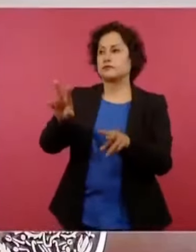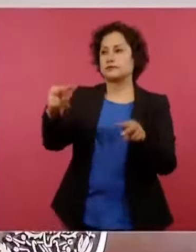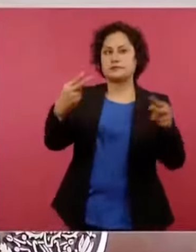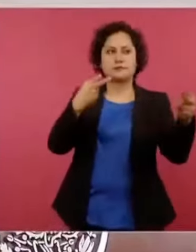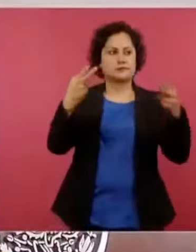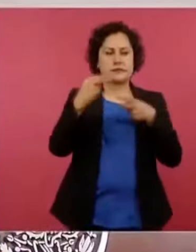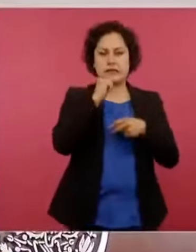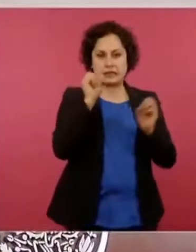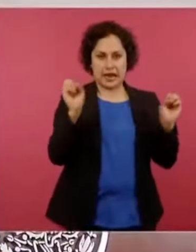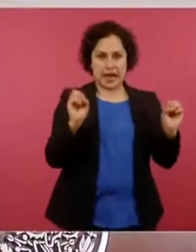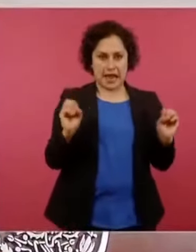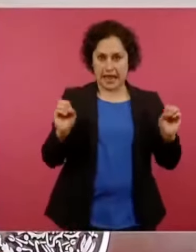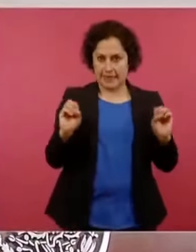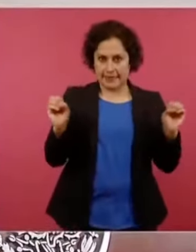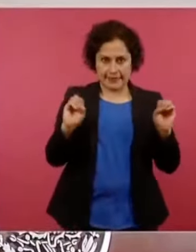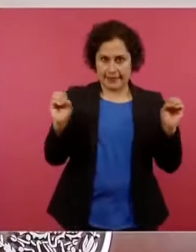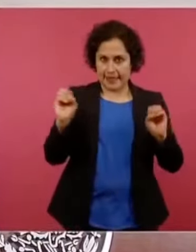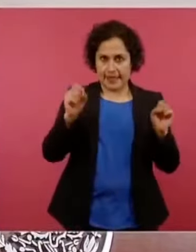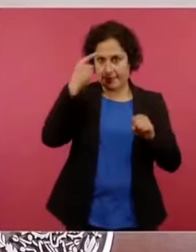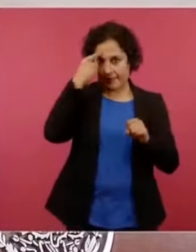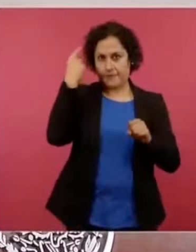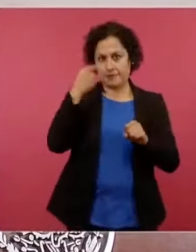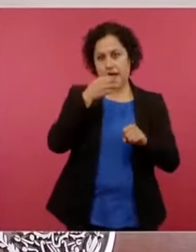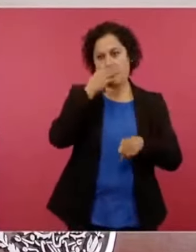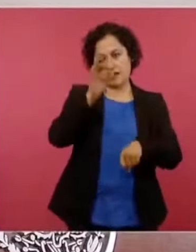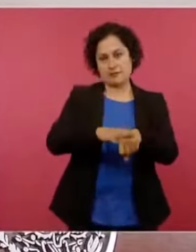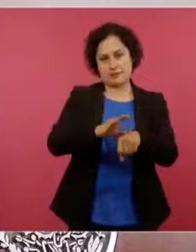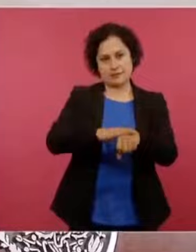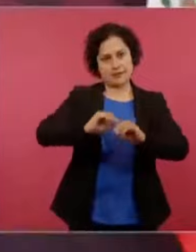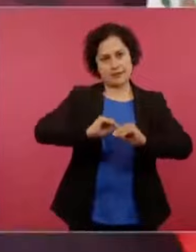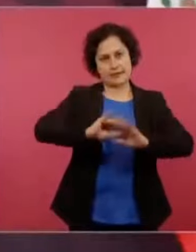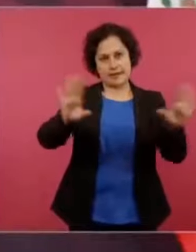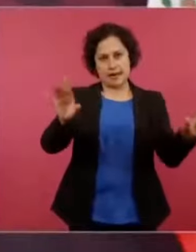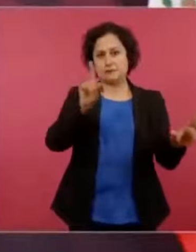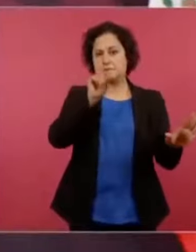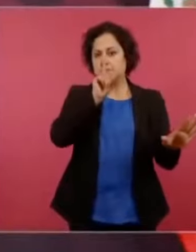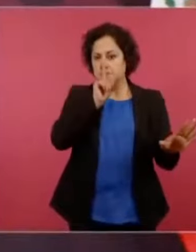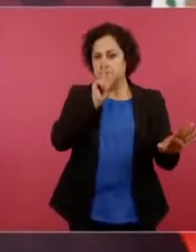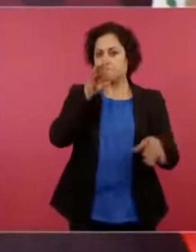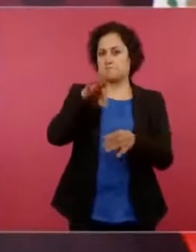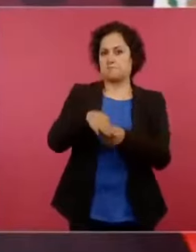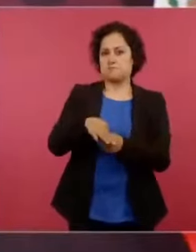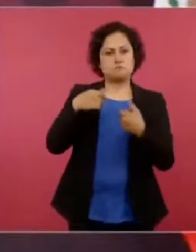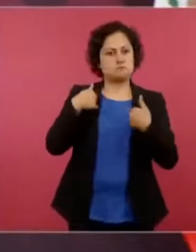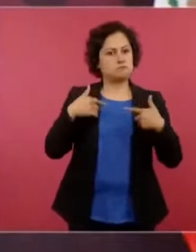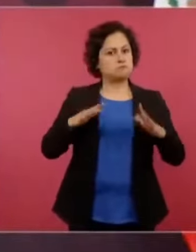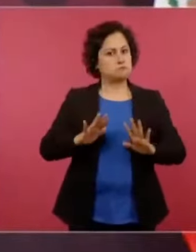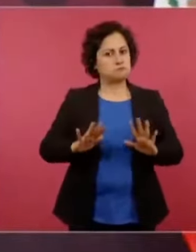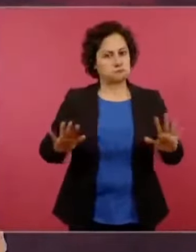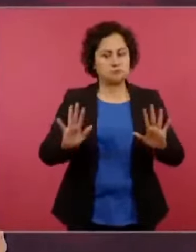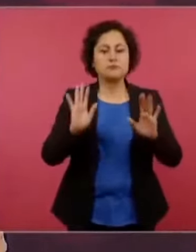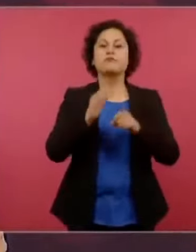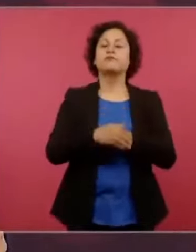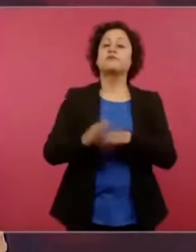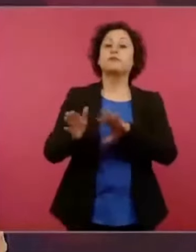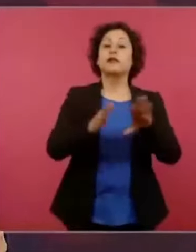para que quede claro. Y el día 1 de junio es el Día de la